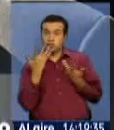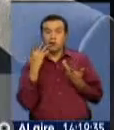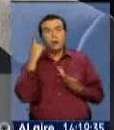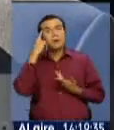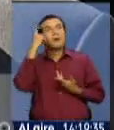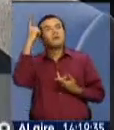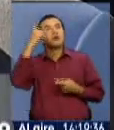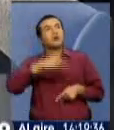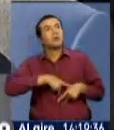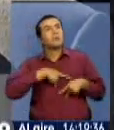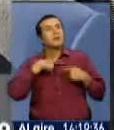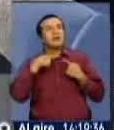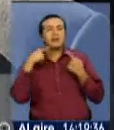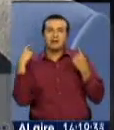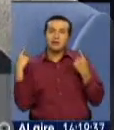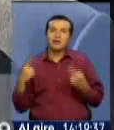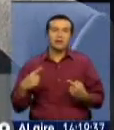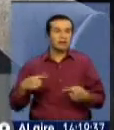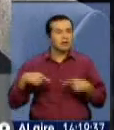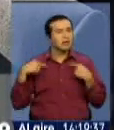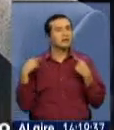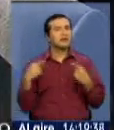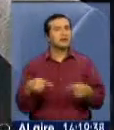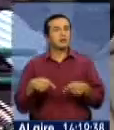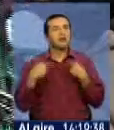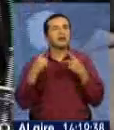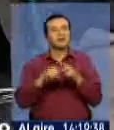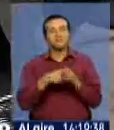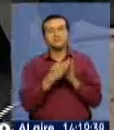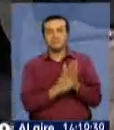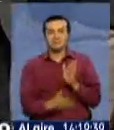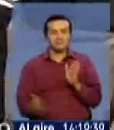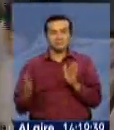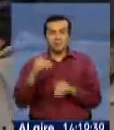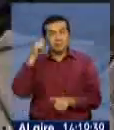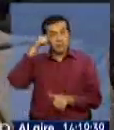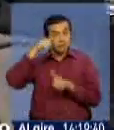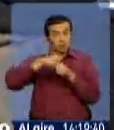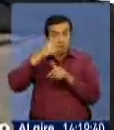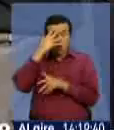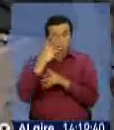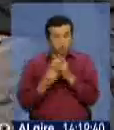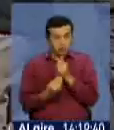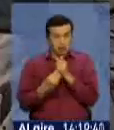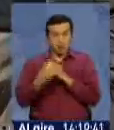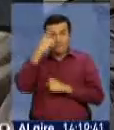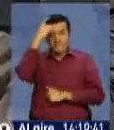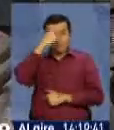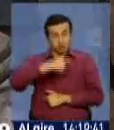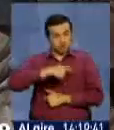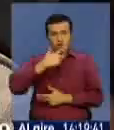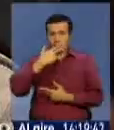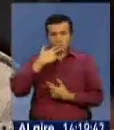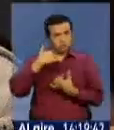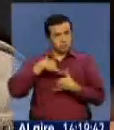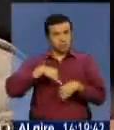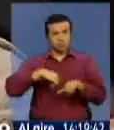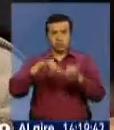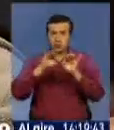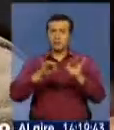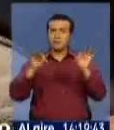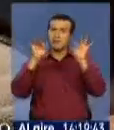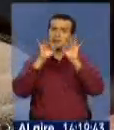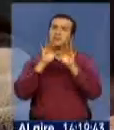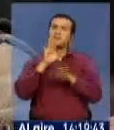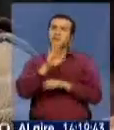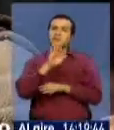sueños. Porque cada día es un comienzo. Pues si bien la memoria se puede perder, la persona como tal se mantiene. Por eso,